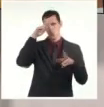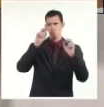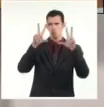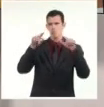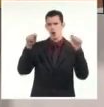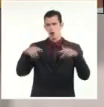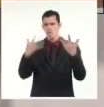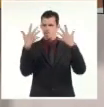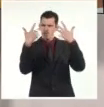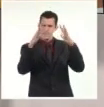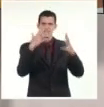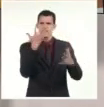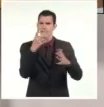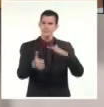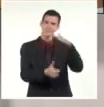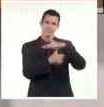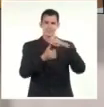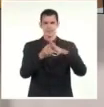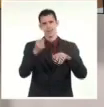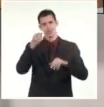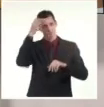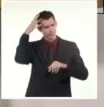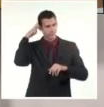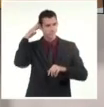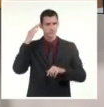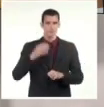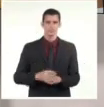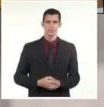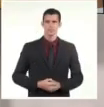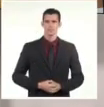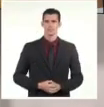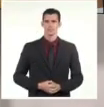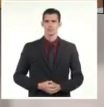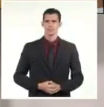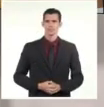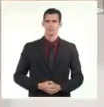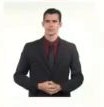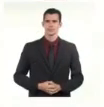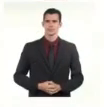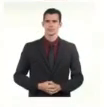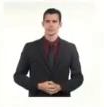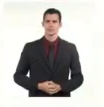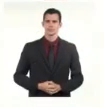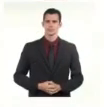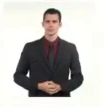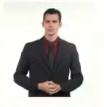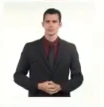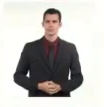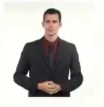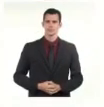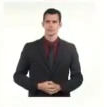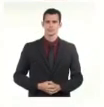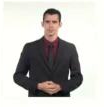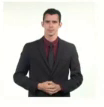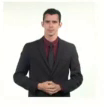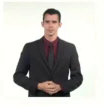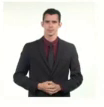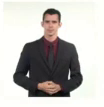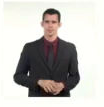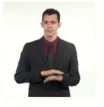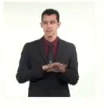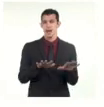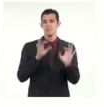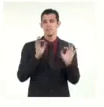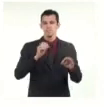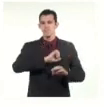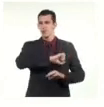hoy por el primer secretario del partido y presidente de la República, Miguel Díaz-Canel Bermúdez. Han vuelto los tiempos de triunfo